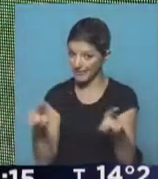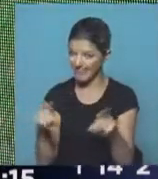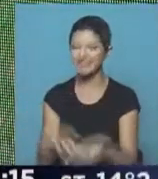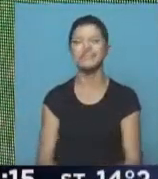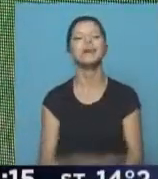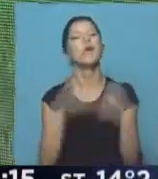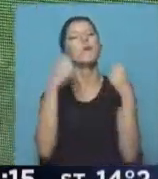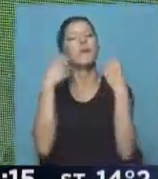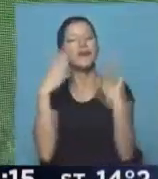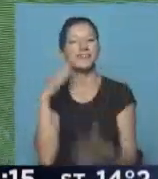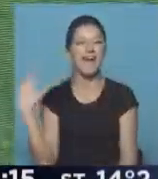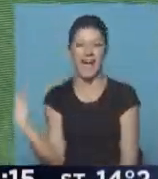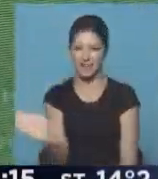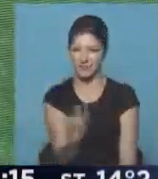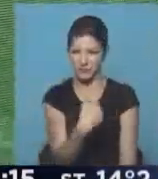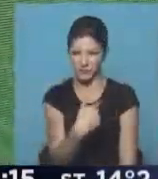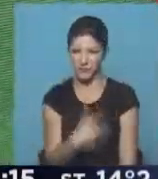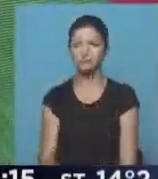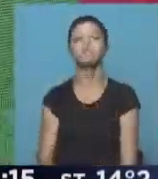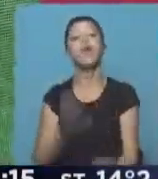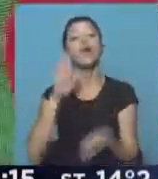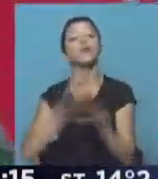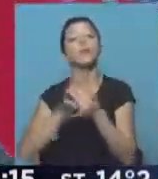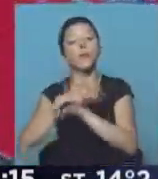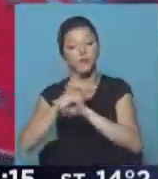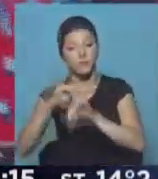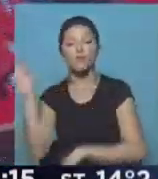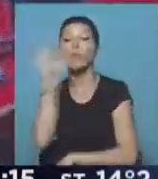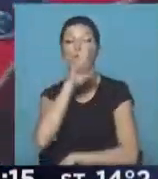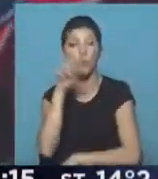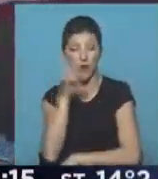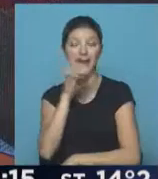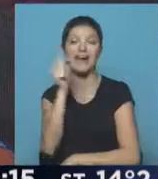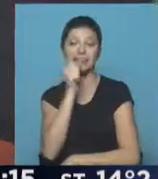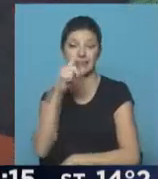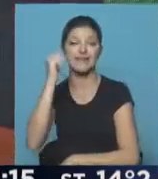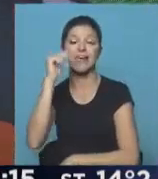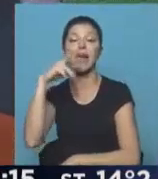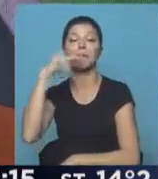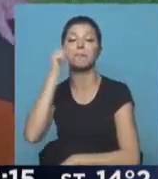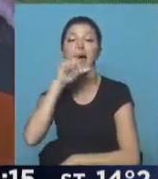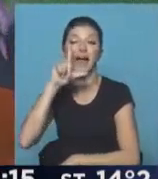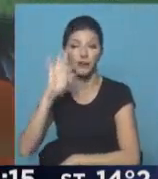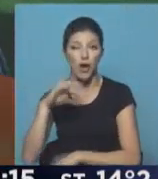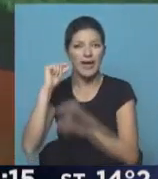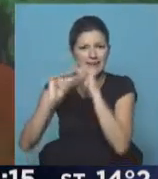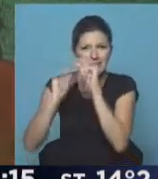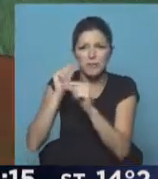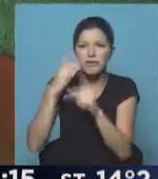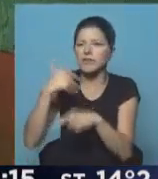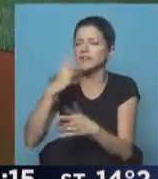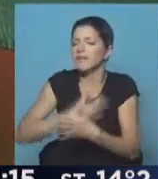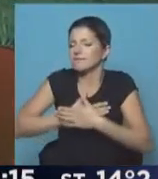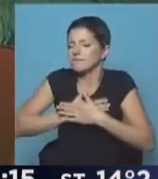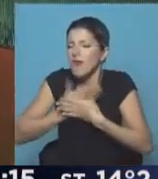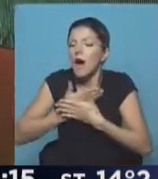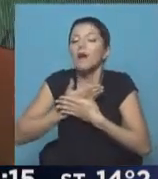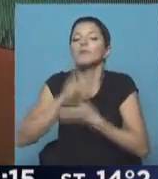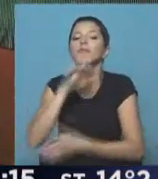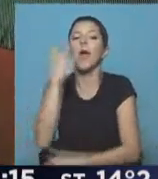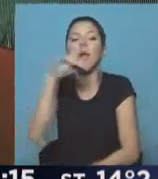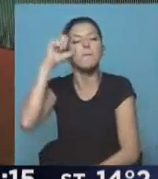Muy buenas tardes para todos y tiene que ver con las novedades de Celeste Carballo, quien se vuelve cada día más loca por amor al blues. Ese es el título